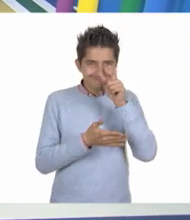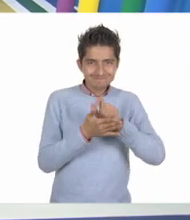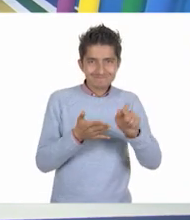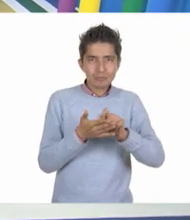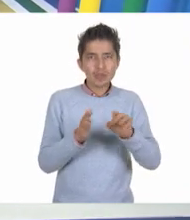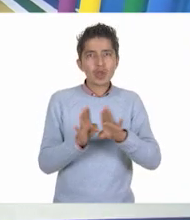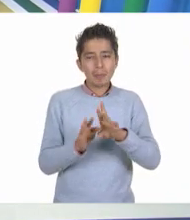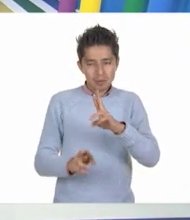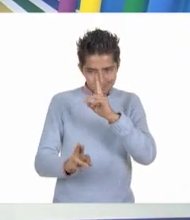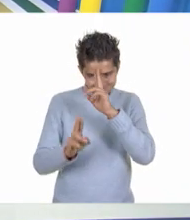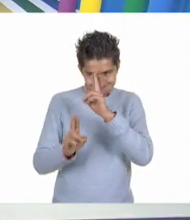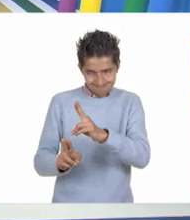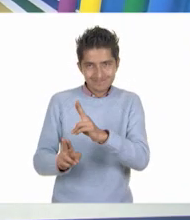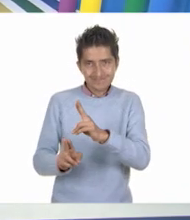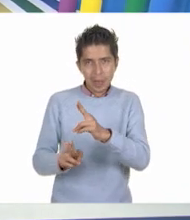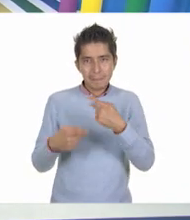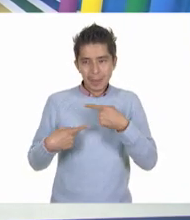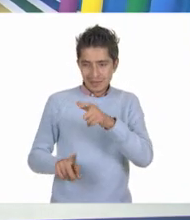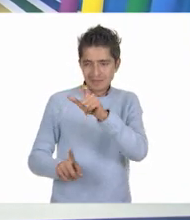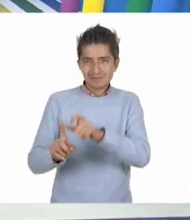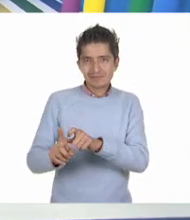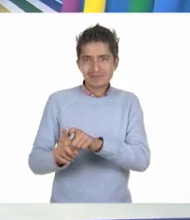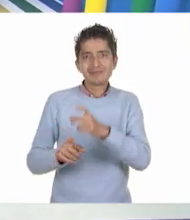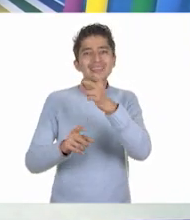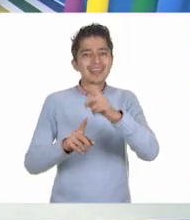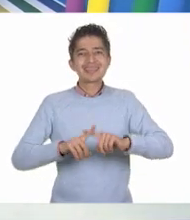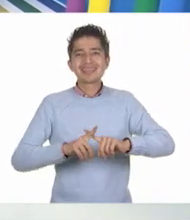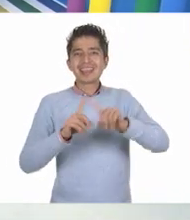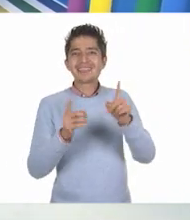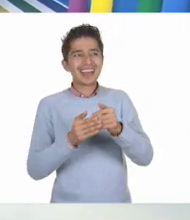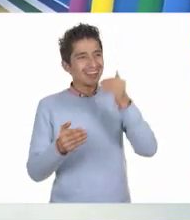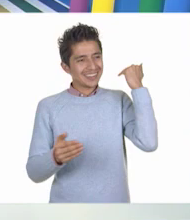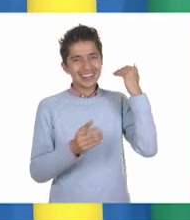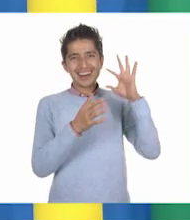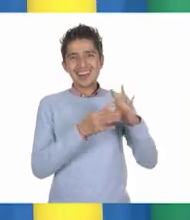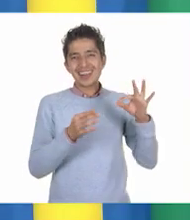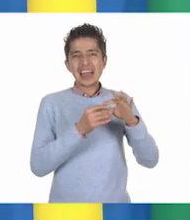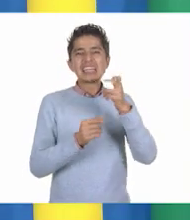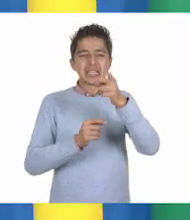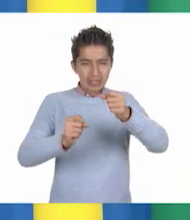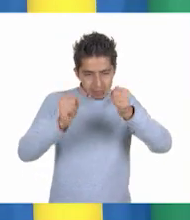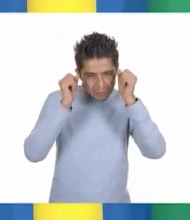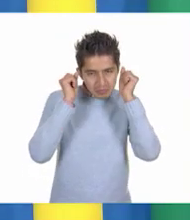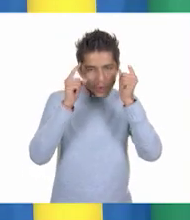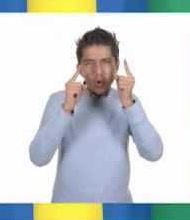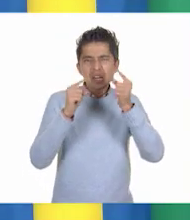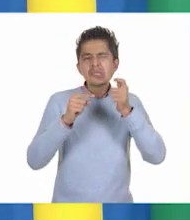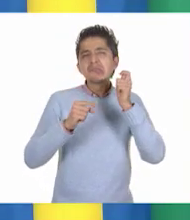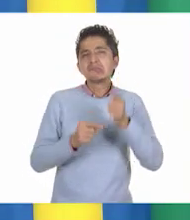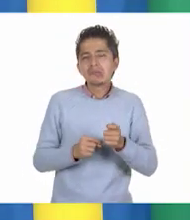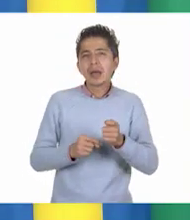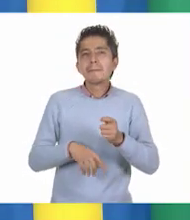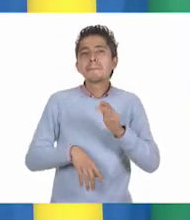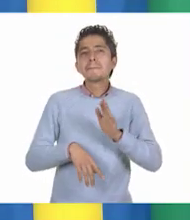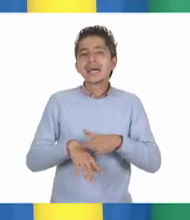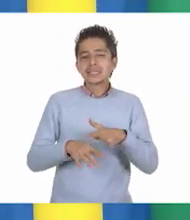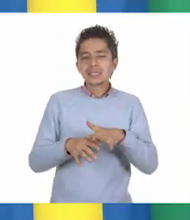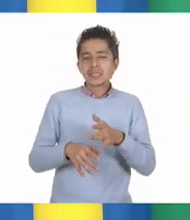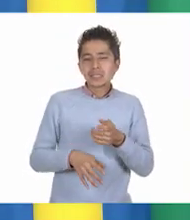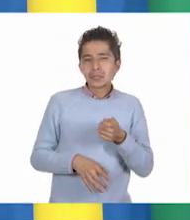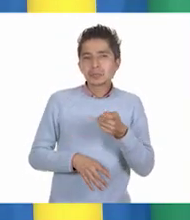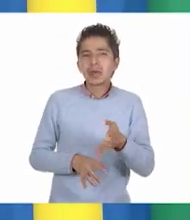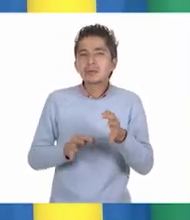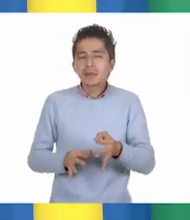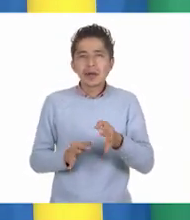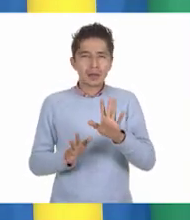personaje. Y eso es distinto a los relatos anteriores donde esa admiración se muestra un poco más matizada. Y